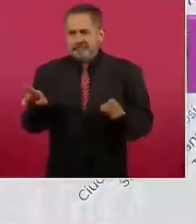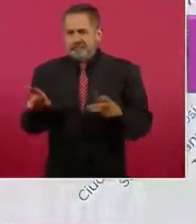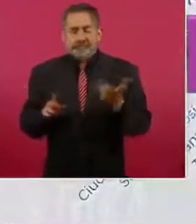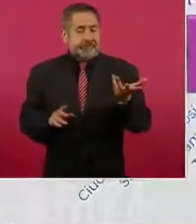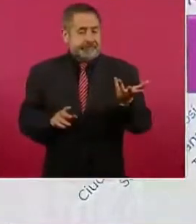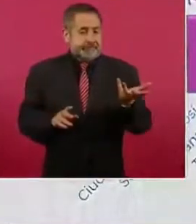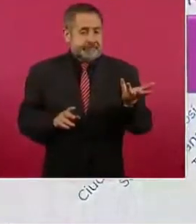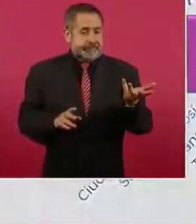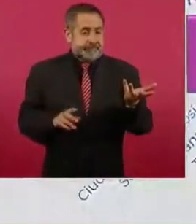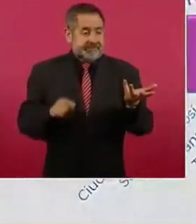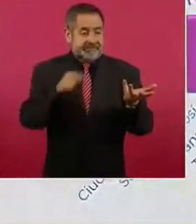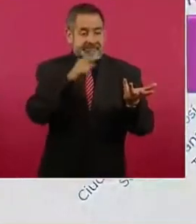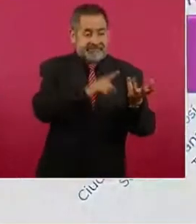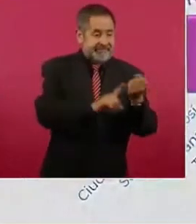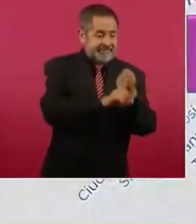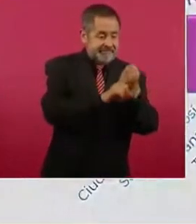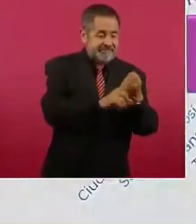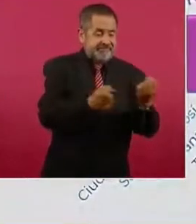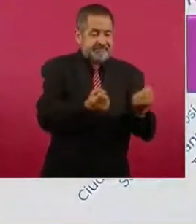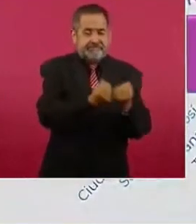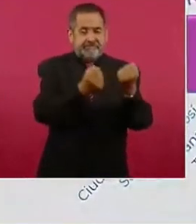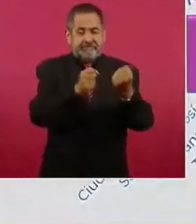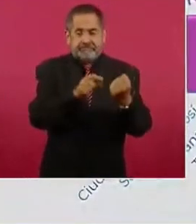Entonces los enfrentamientos aquí